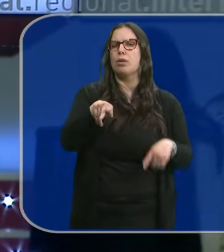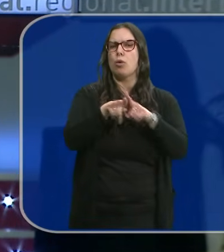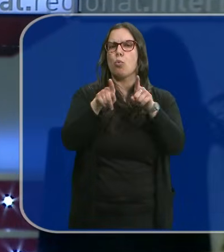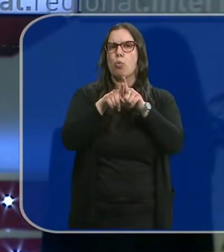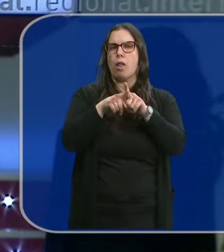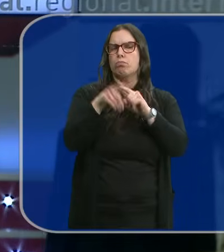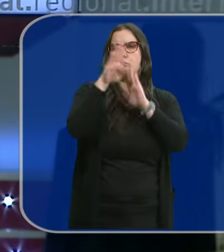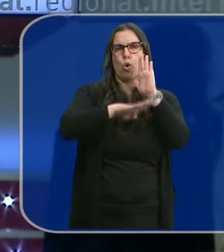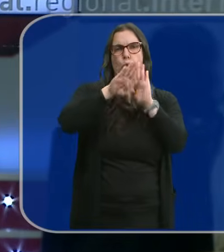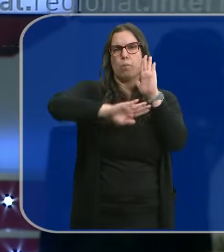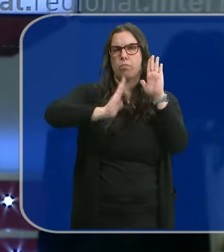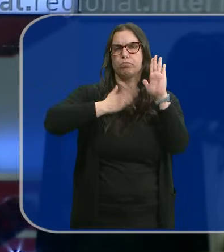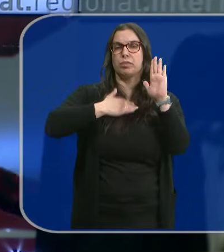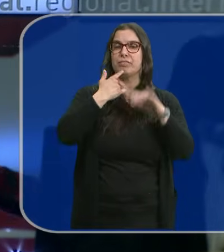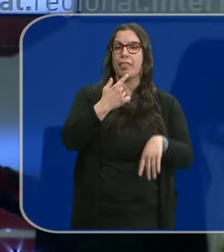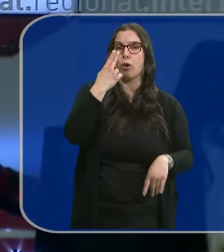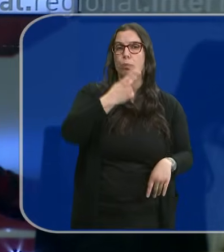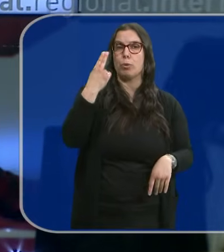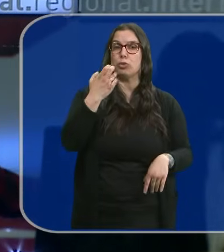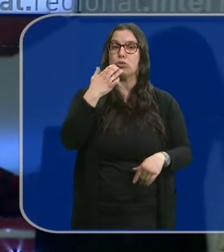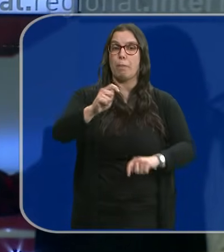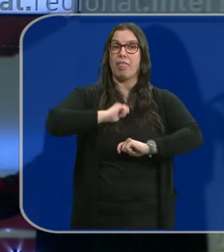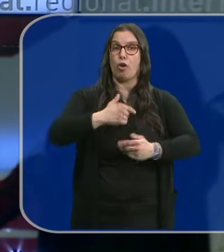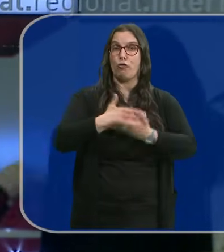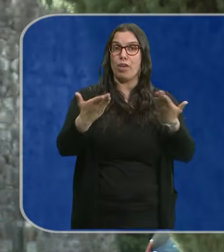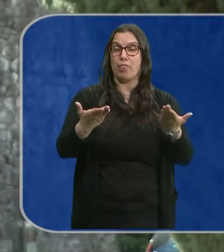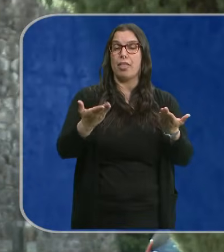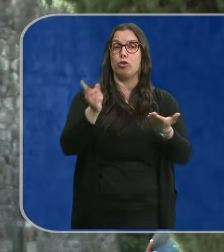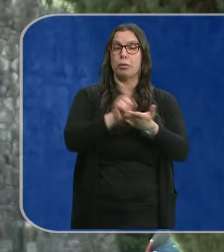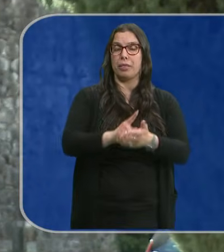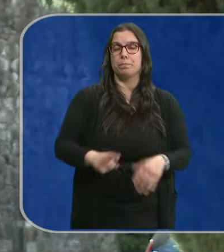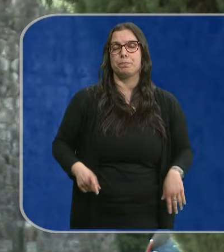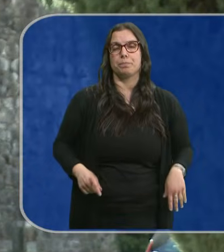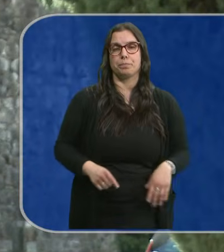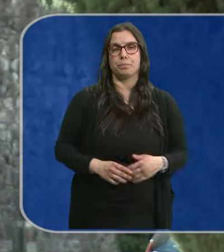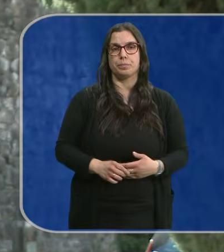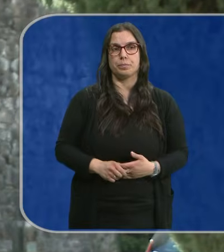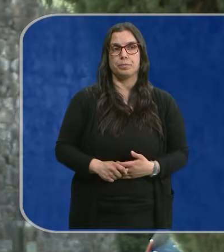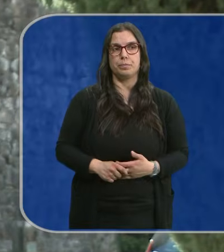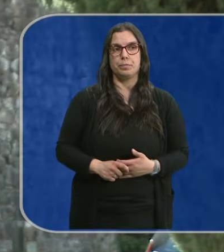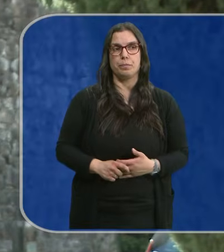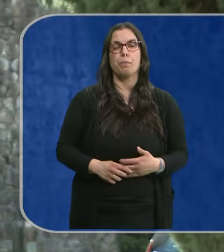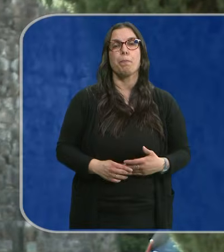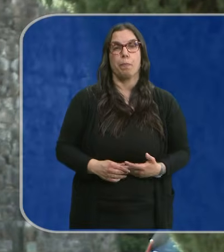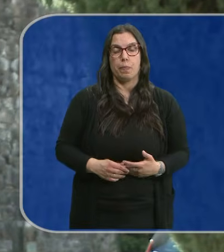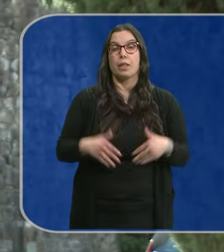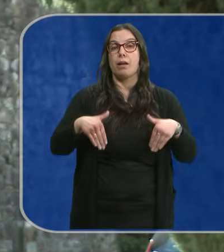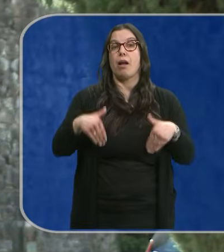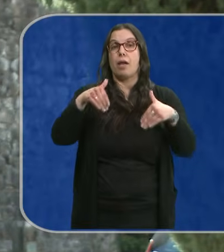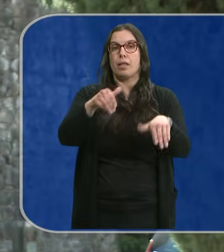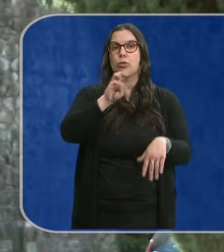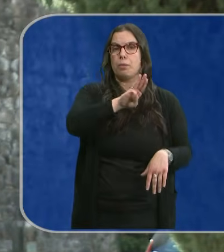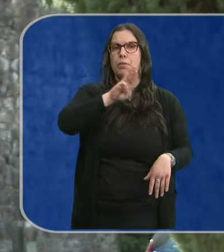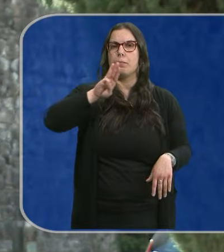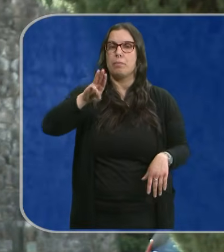de su programa y ha dejado un compromiso si los votantes le dan la confianza. Lidia Bartolomé. Sí, el candidato popular